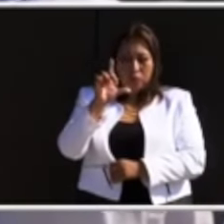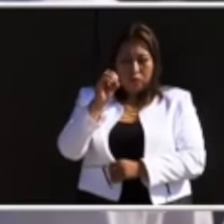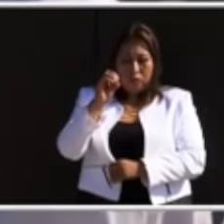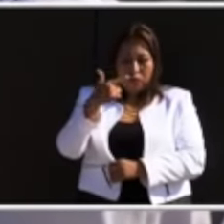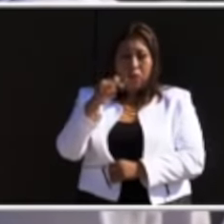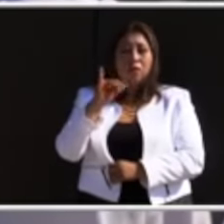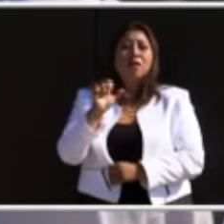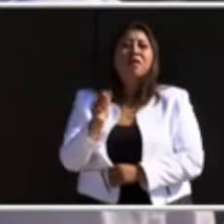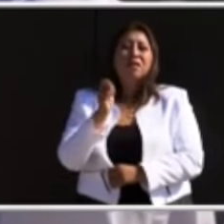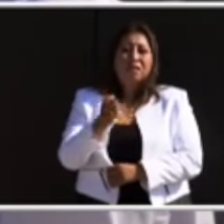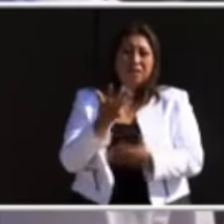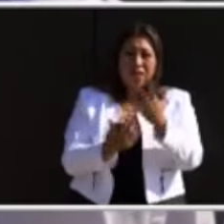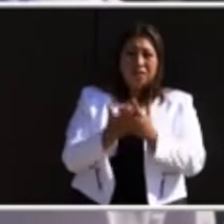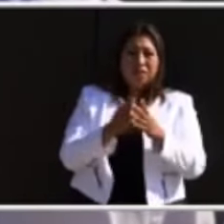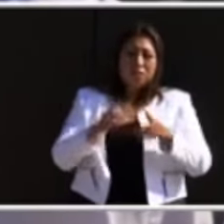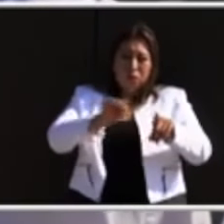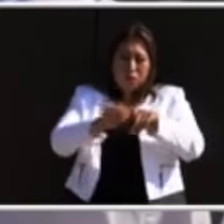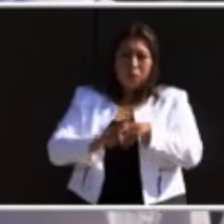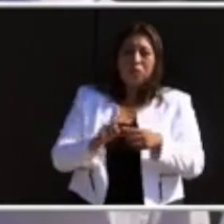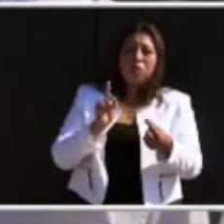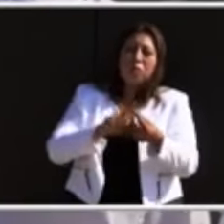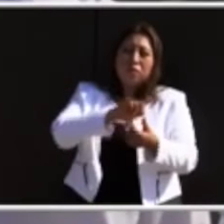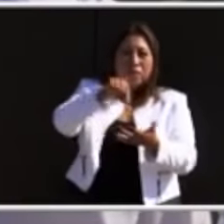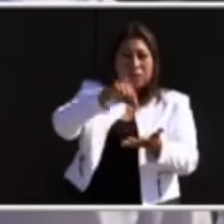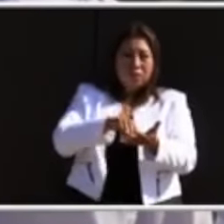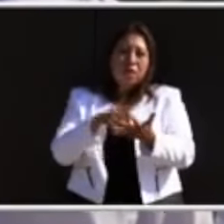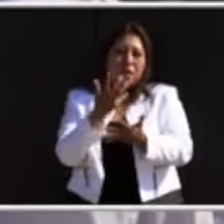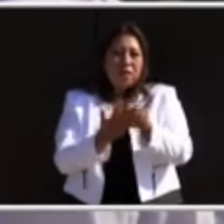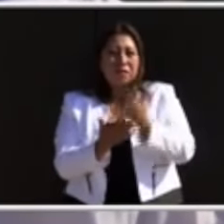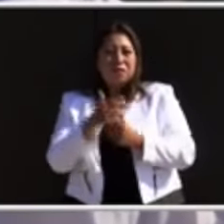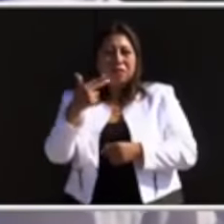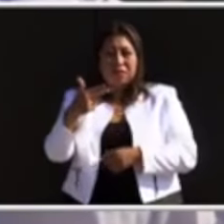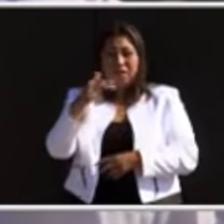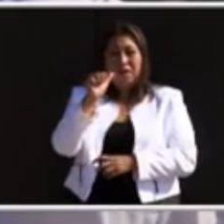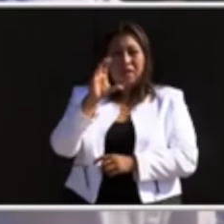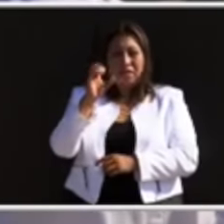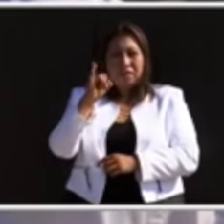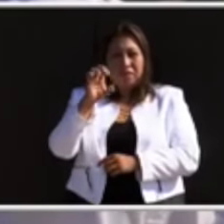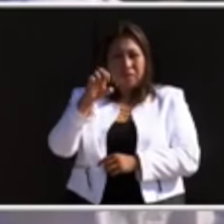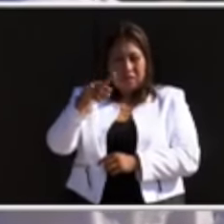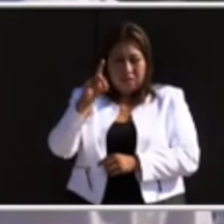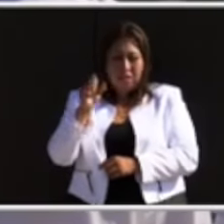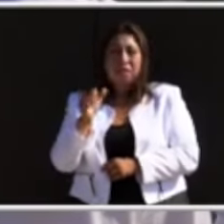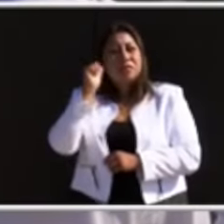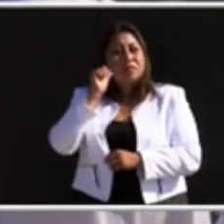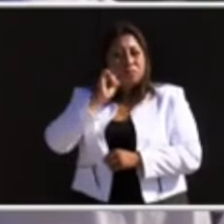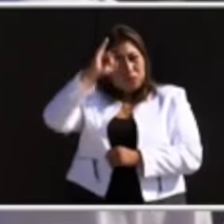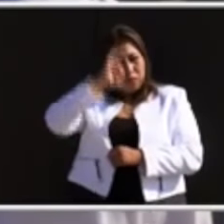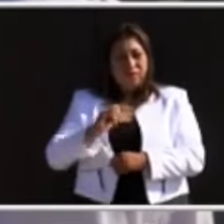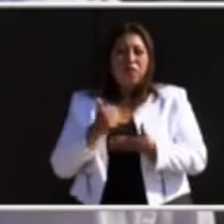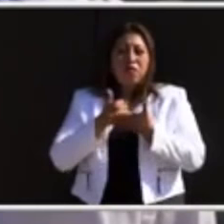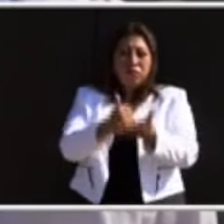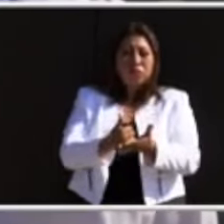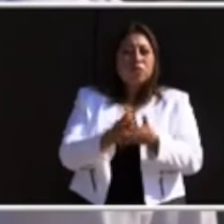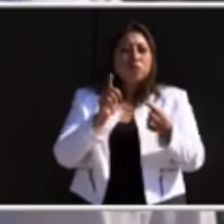desempeñado como asesor en la Subsecretaría de Ingresos de la Secretaría de Hacienda y Crédito Público, jefe de asesores en el Ayuntamiento